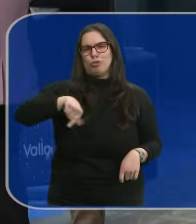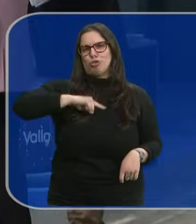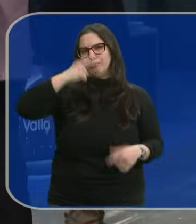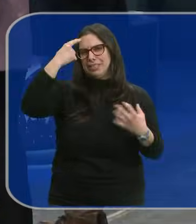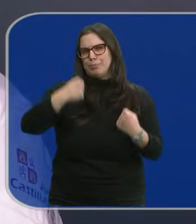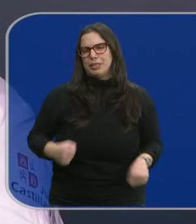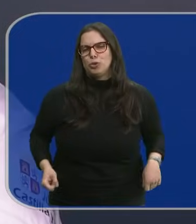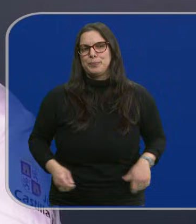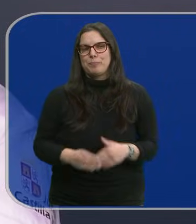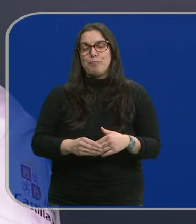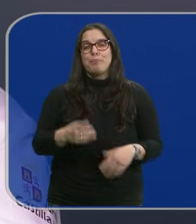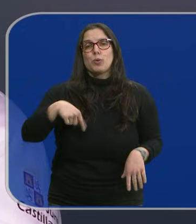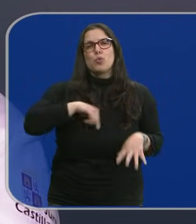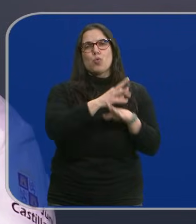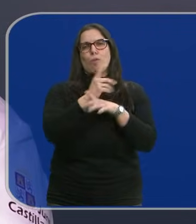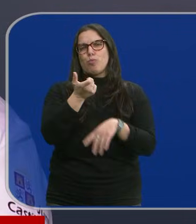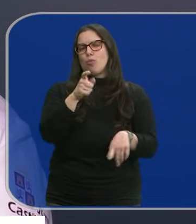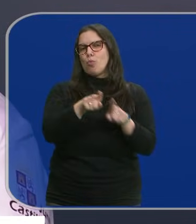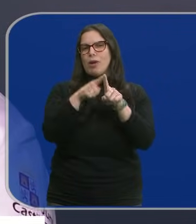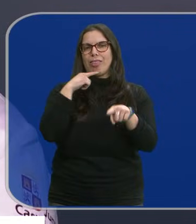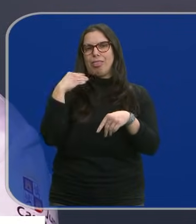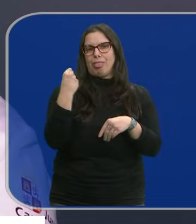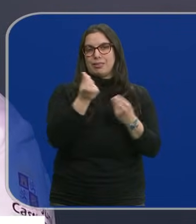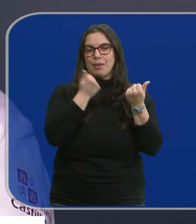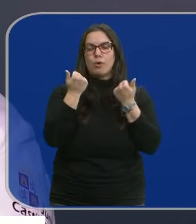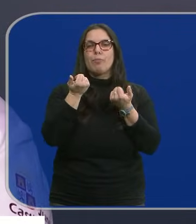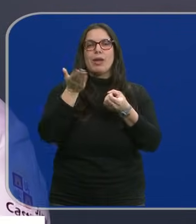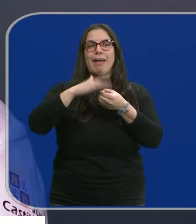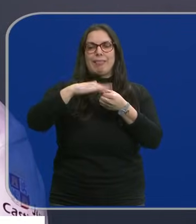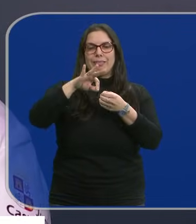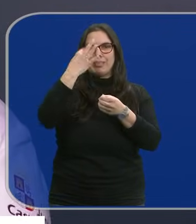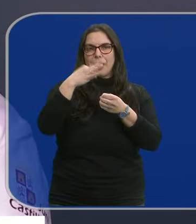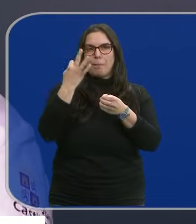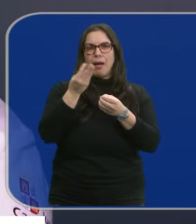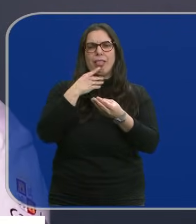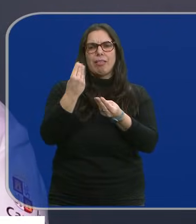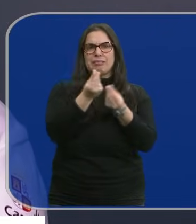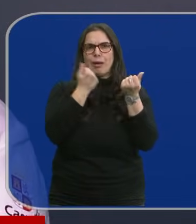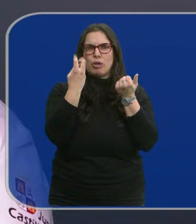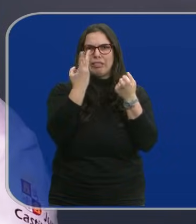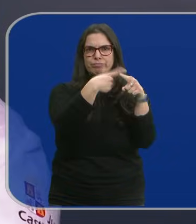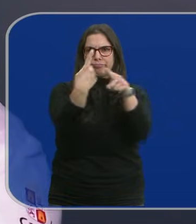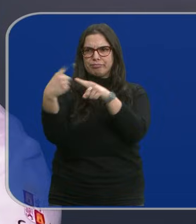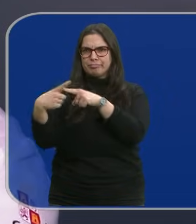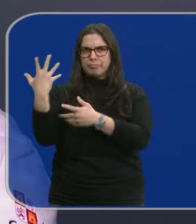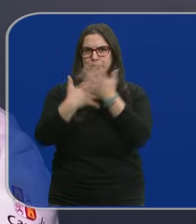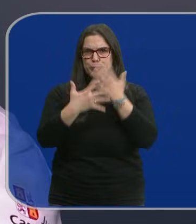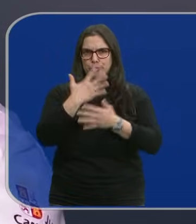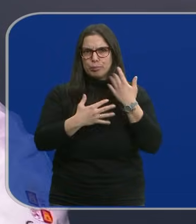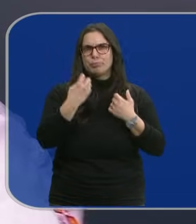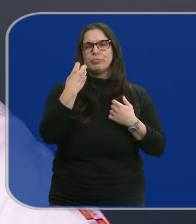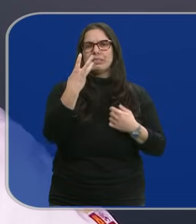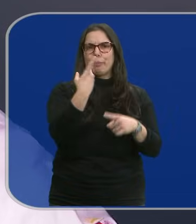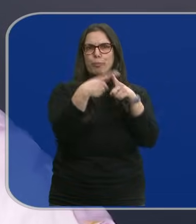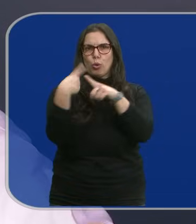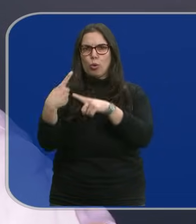sabemos mucho. Hemos jugado un poco con los sabores, es decir, que en una misma tapa saques 3 sabores, 3 platos diferentes, 3 productos